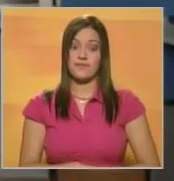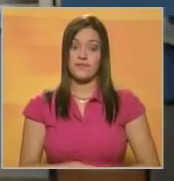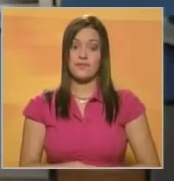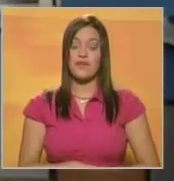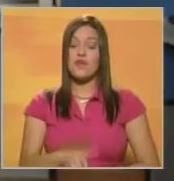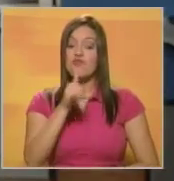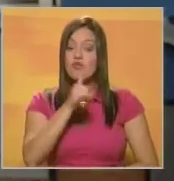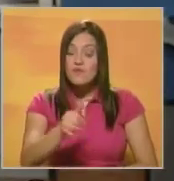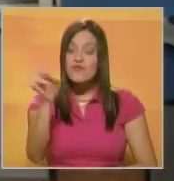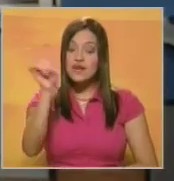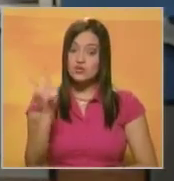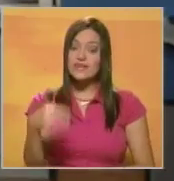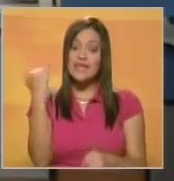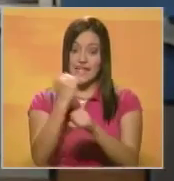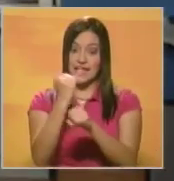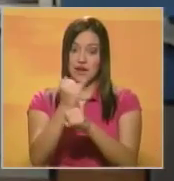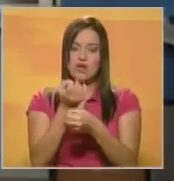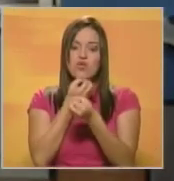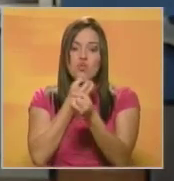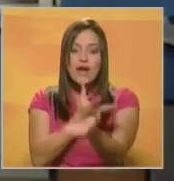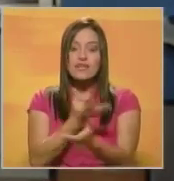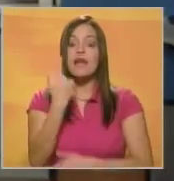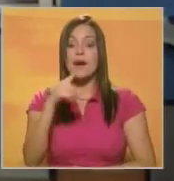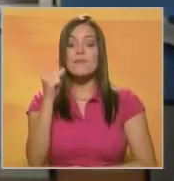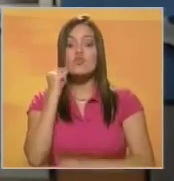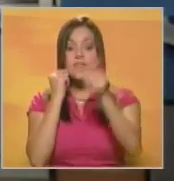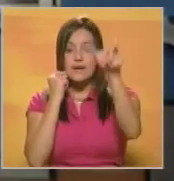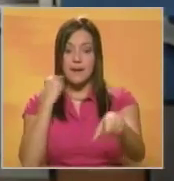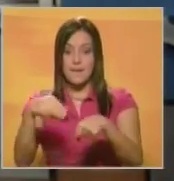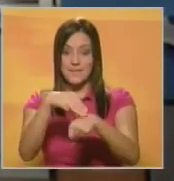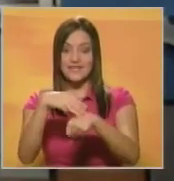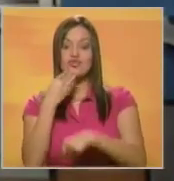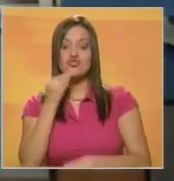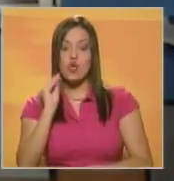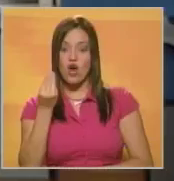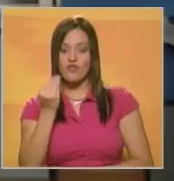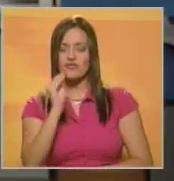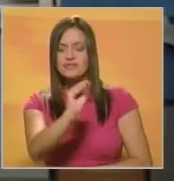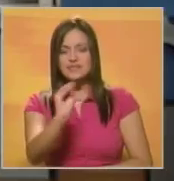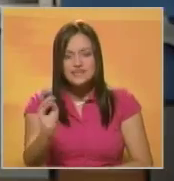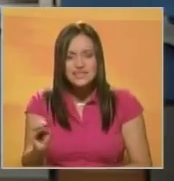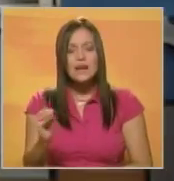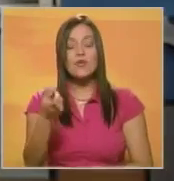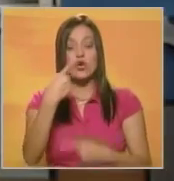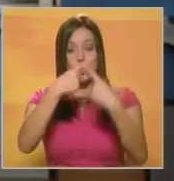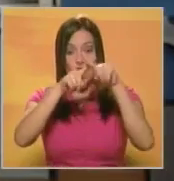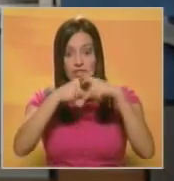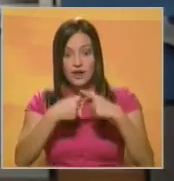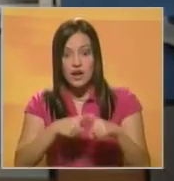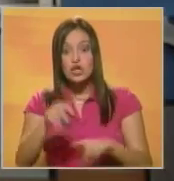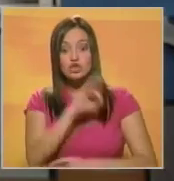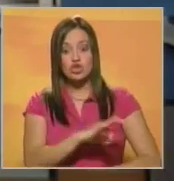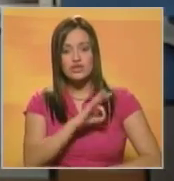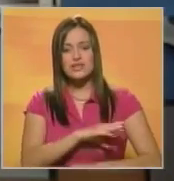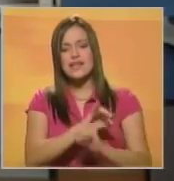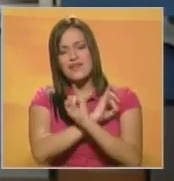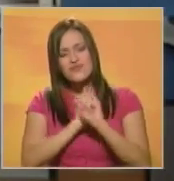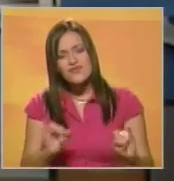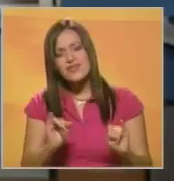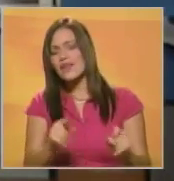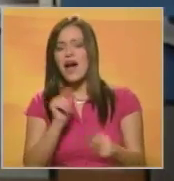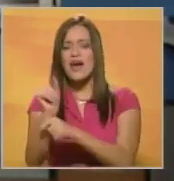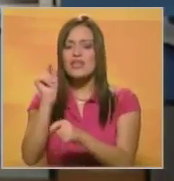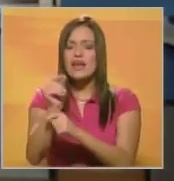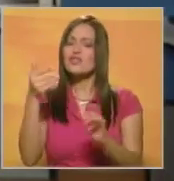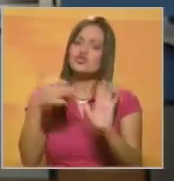Diario Crítico de Venezuela, en su página web, informó que Maripili Hernández, ministra para la Juventud, hizo un llamado a la Contraloría Social para contrarrestar los ataques que reciben